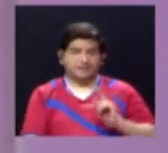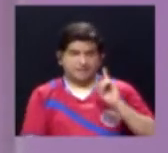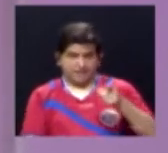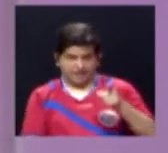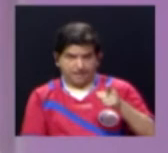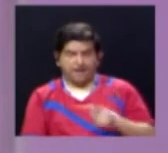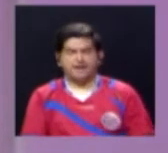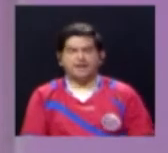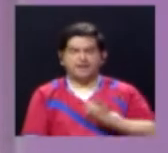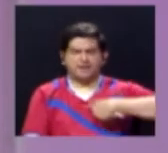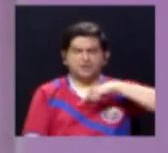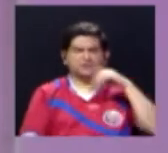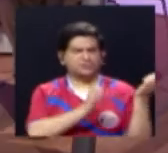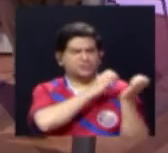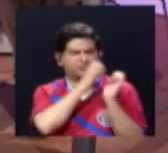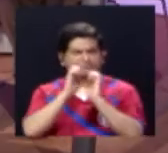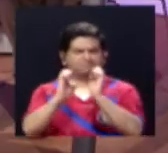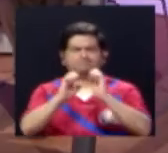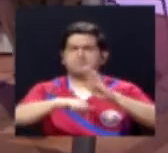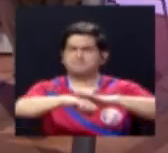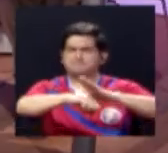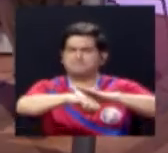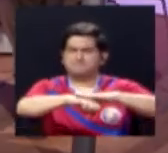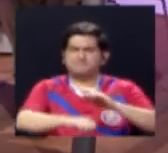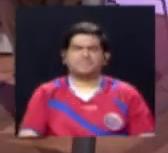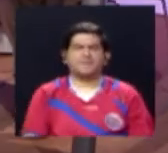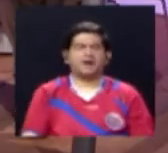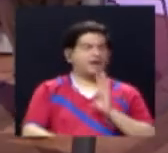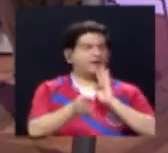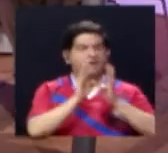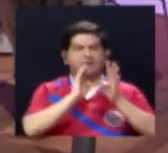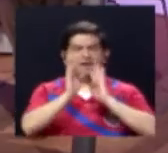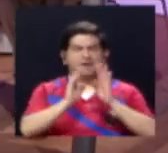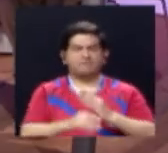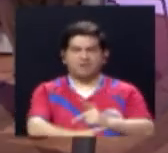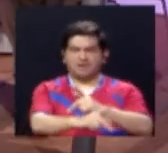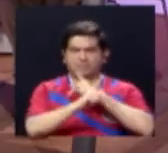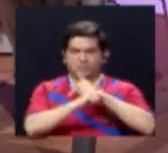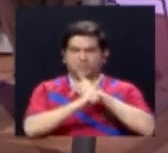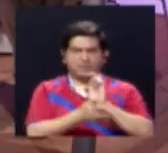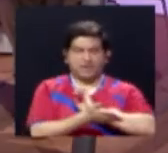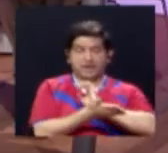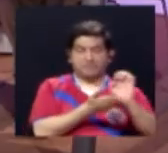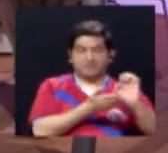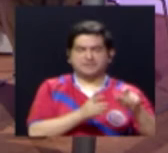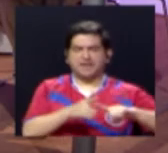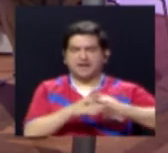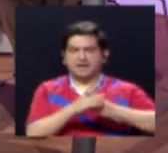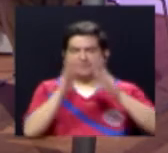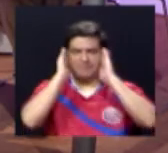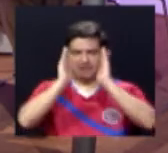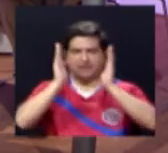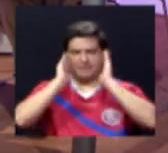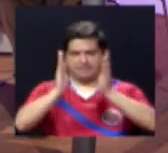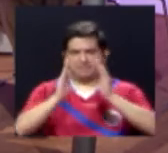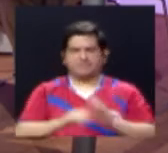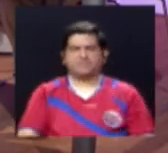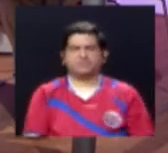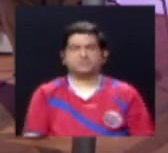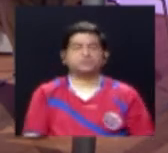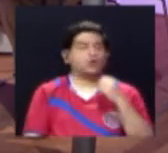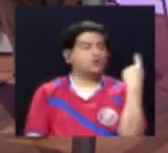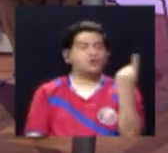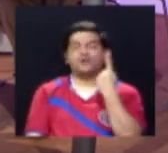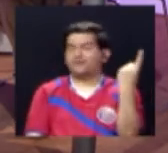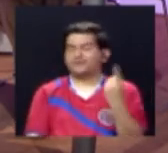elaboramos una estrategia que permitiera conversar sobre prevención y sobre los mecanismos de atención porque además no